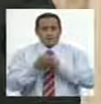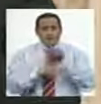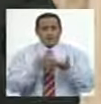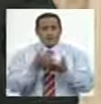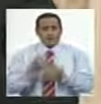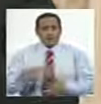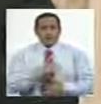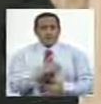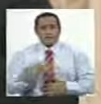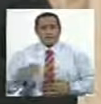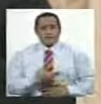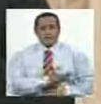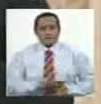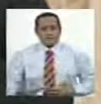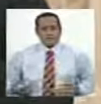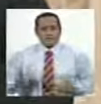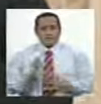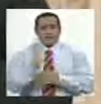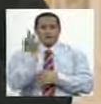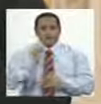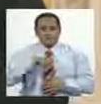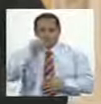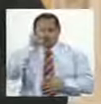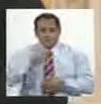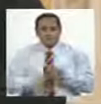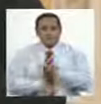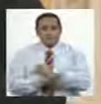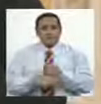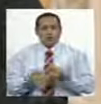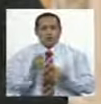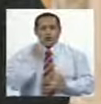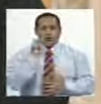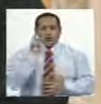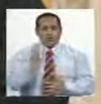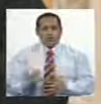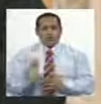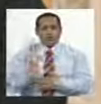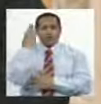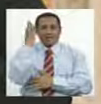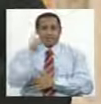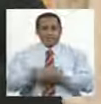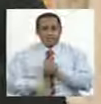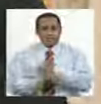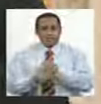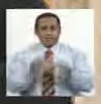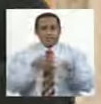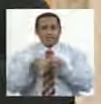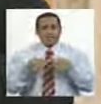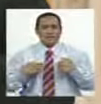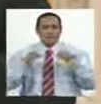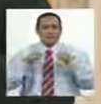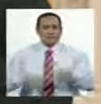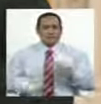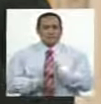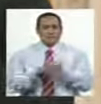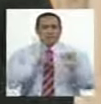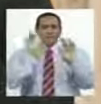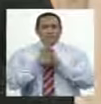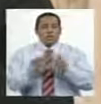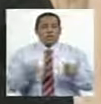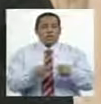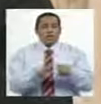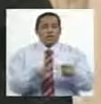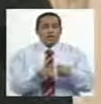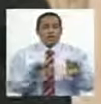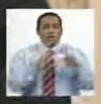declaraciones del presidente de la Federación Peruana de Fútbol, Manuel Burga, quien señaló que se retira de fútbol si es que en el Congreso se aprueba